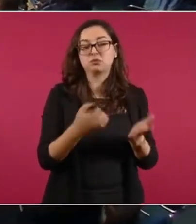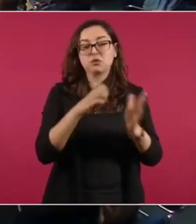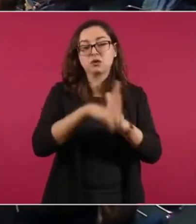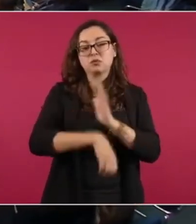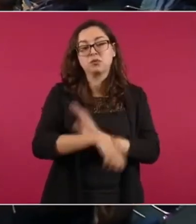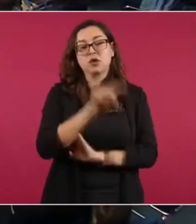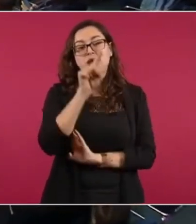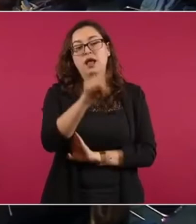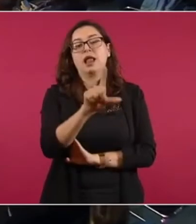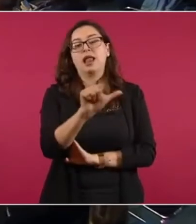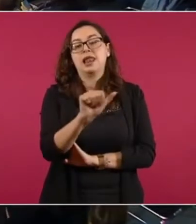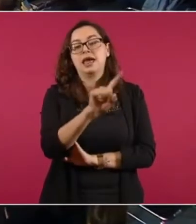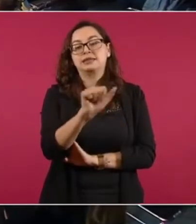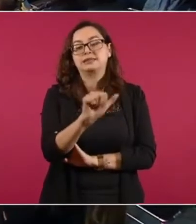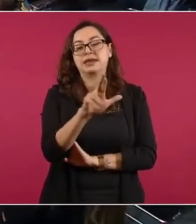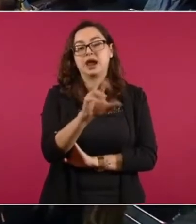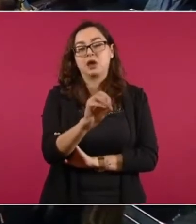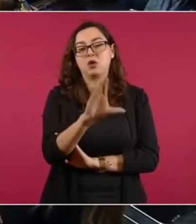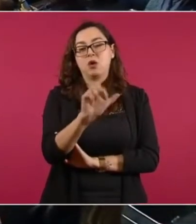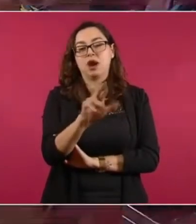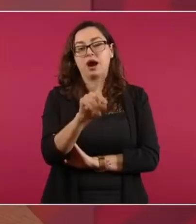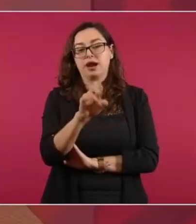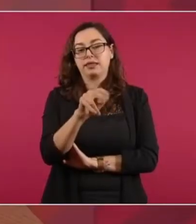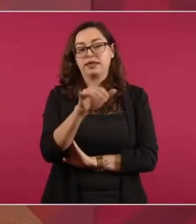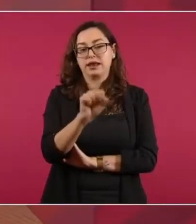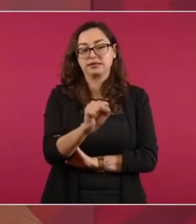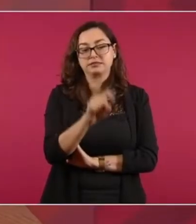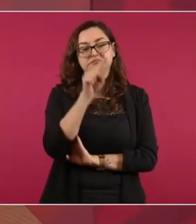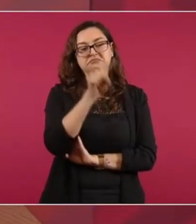cerraron, o sea,